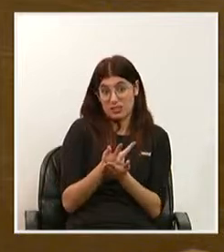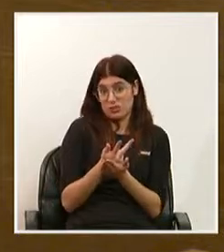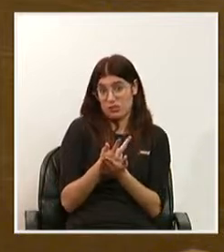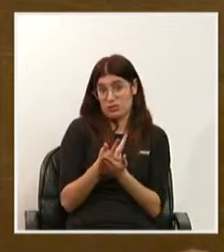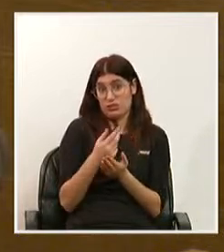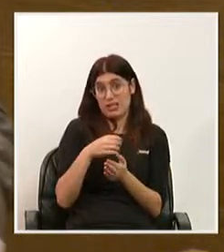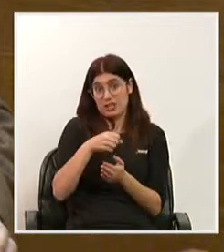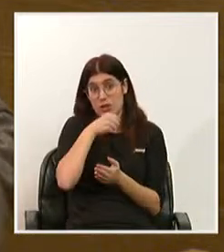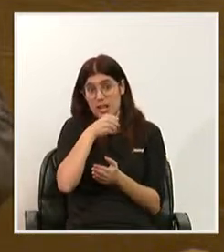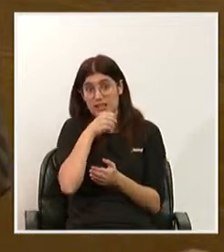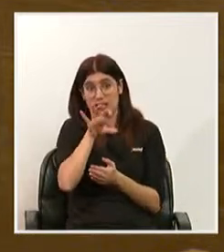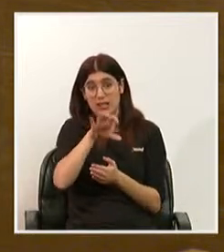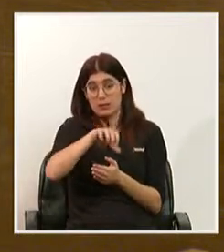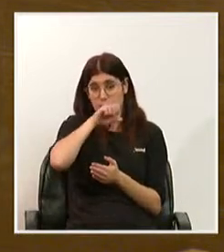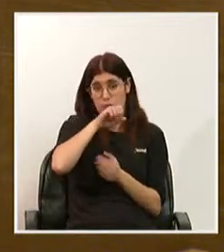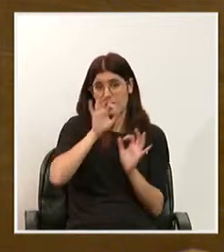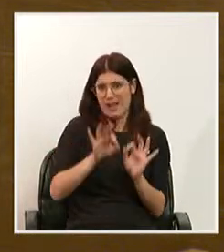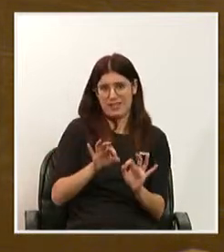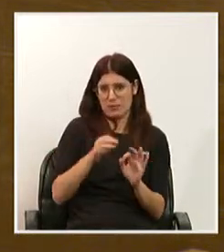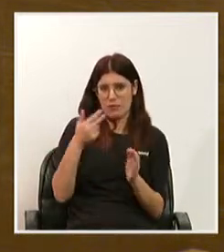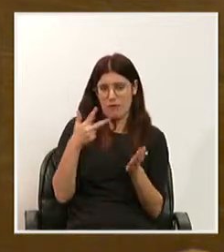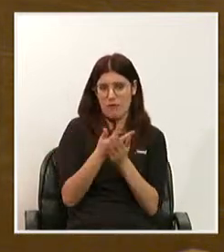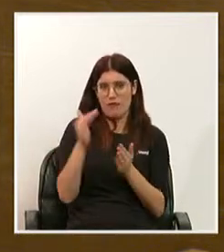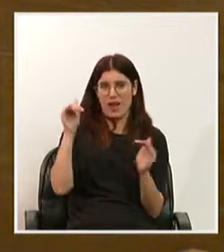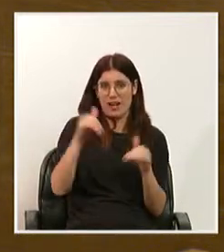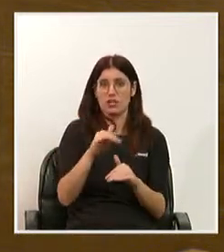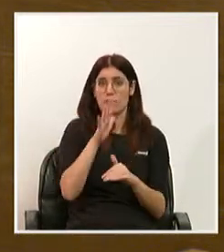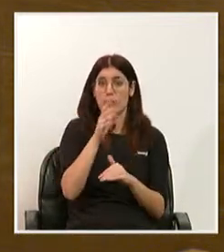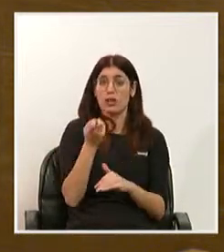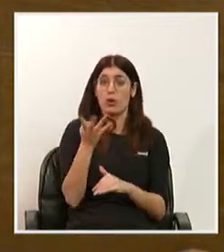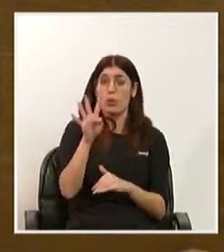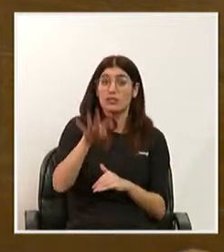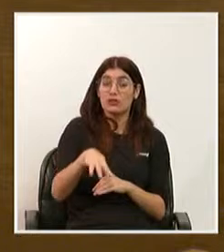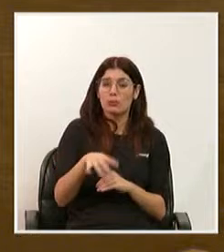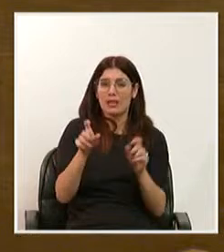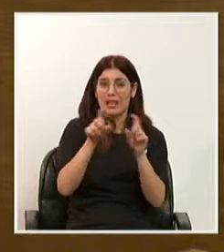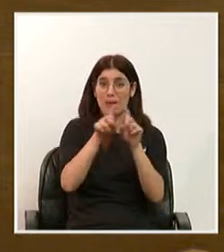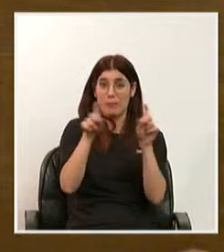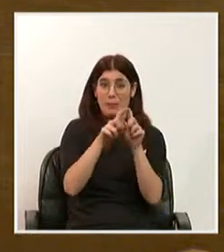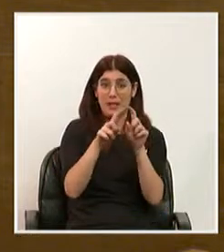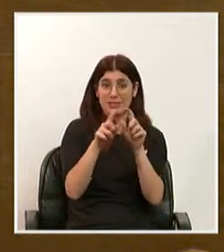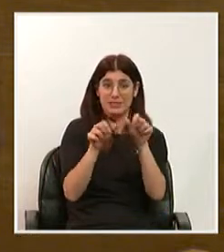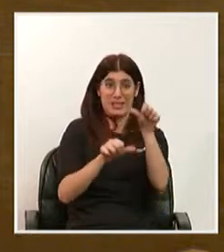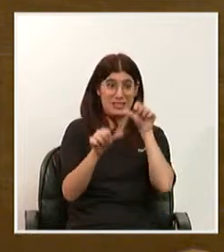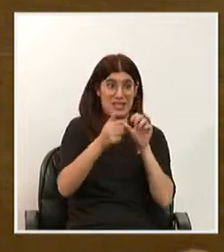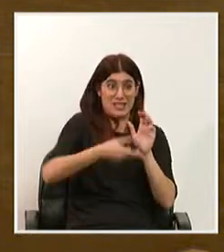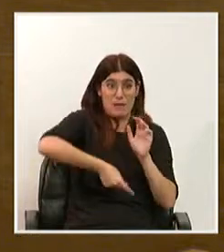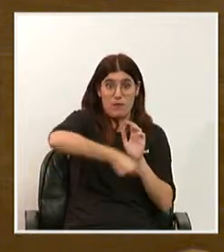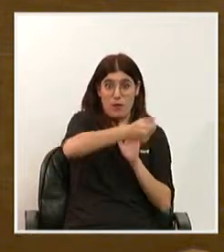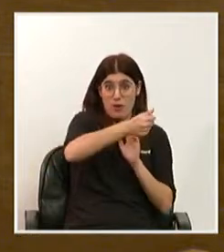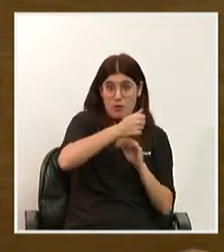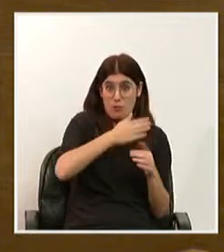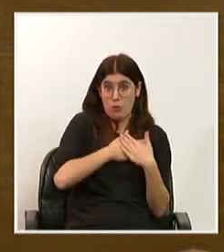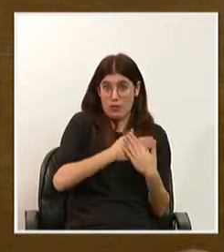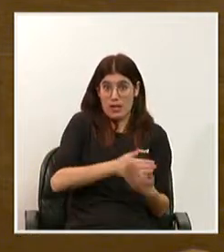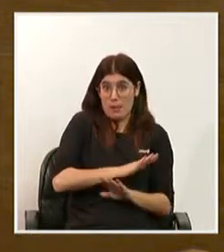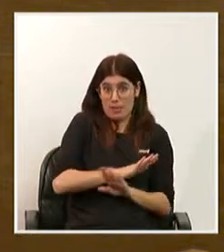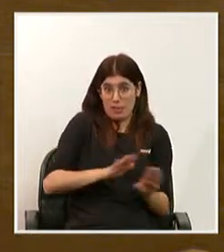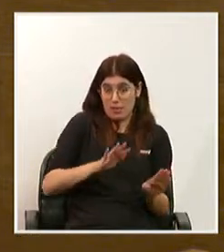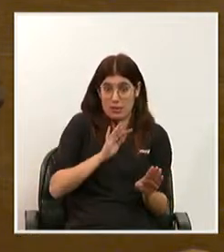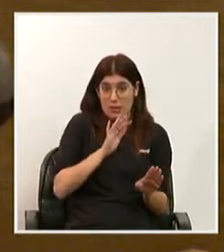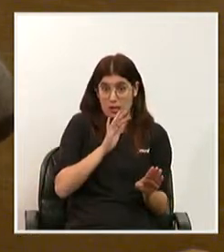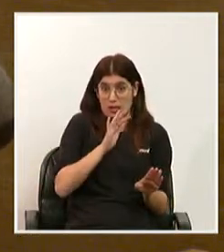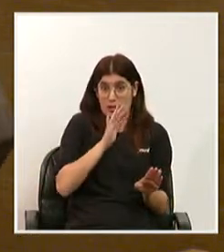nacionalistas Por qué ninguna de las 4000 empresas que se marcharon voluntariamente huyendo del separatismo